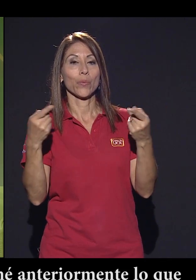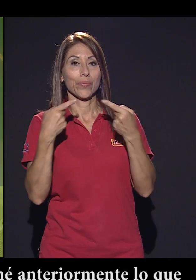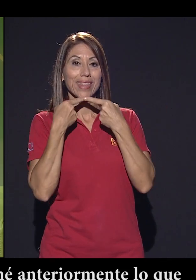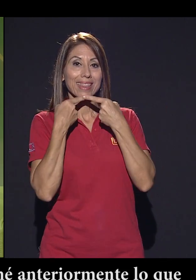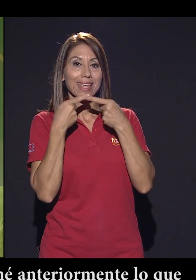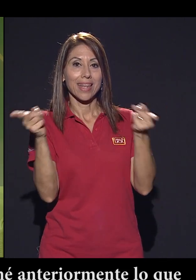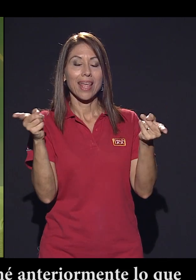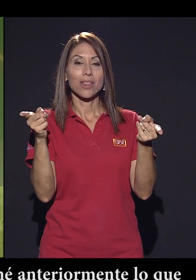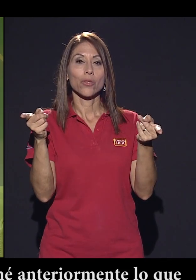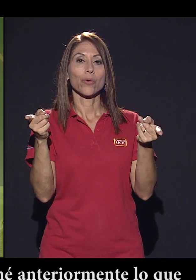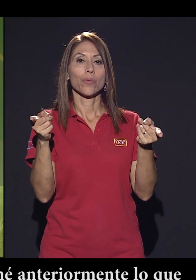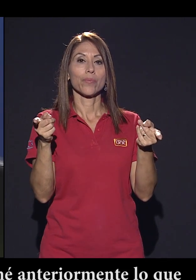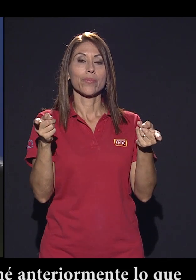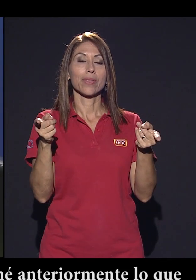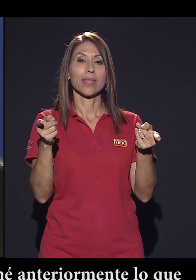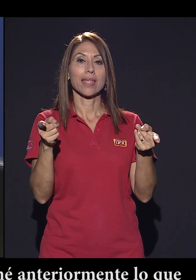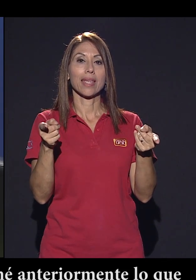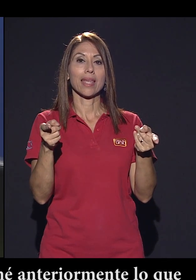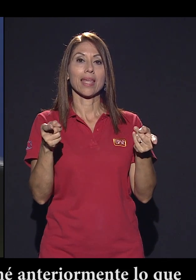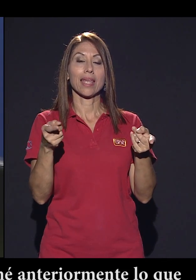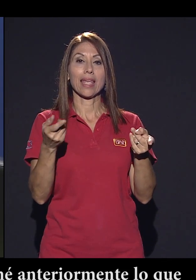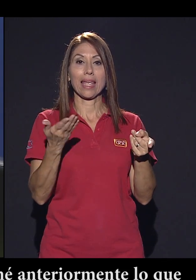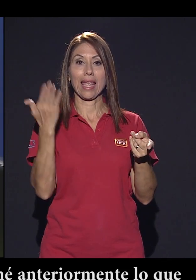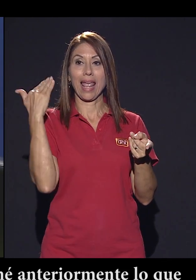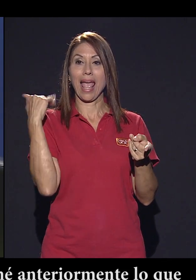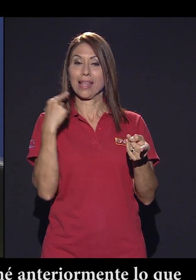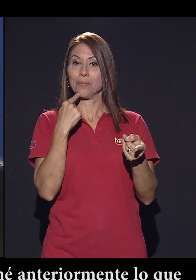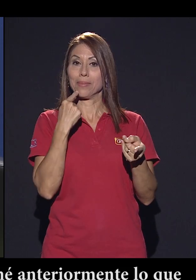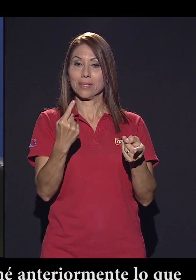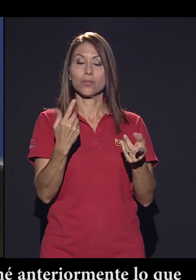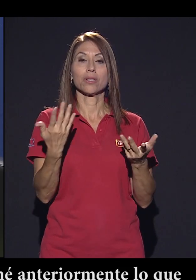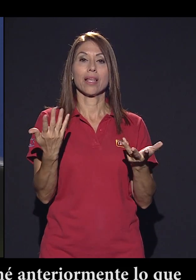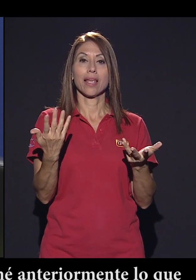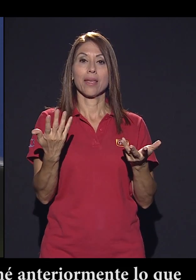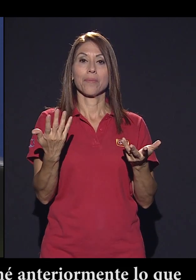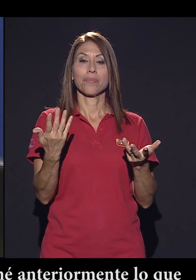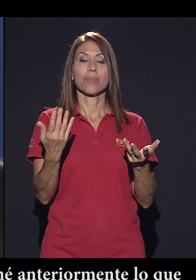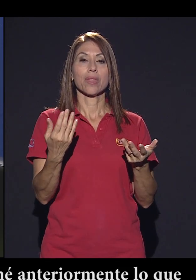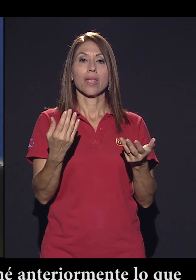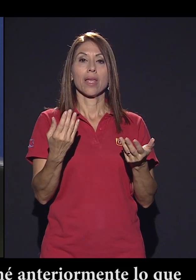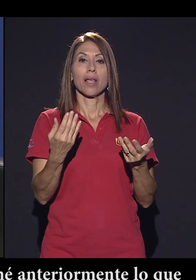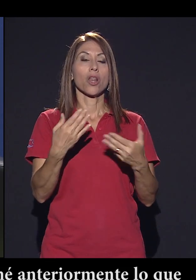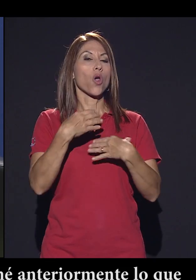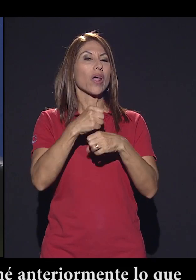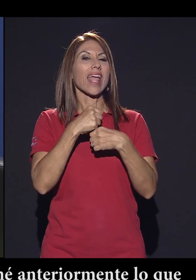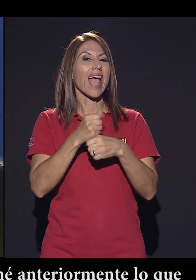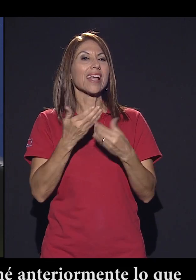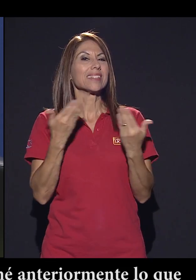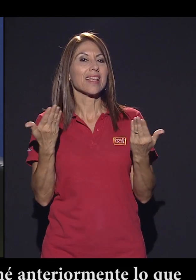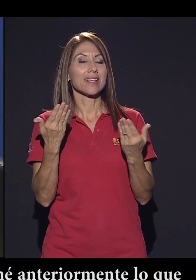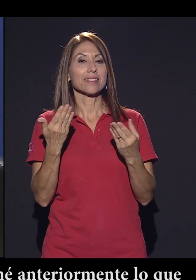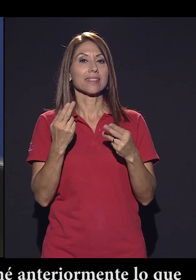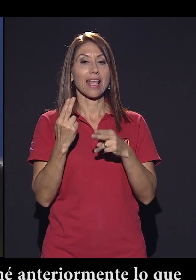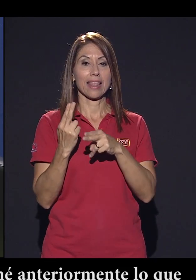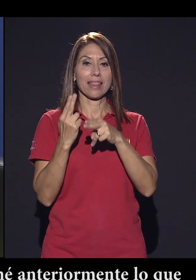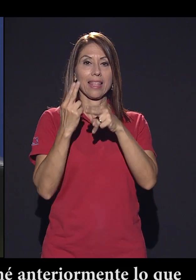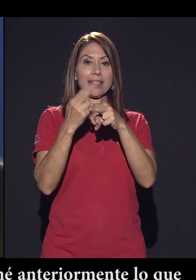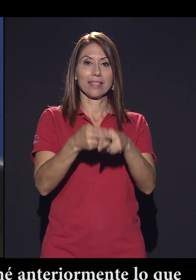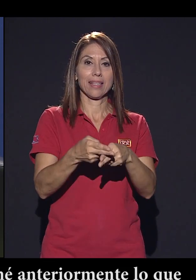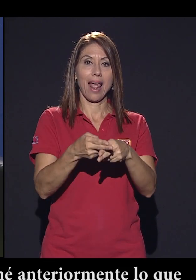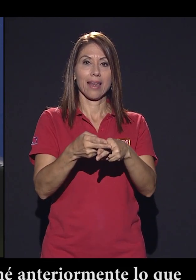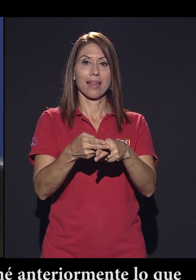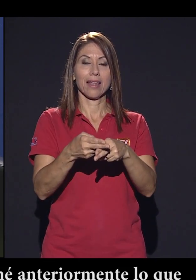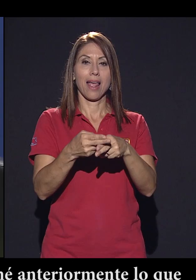el decreto que mencioné anteriormente lo que hace es designar a